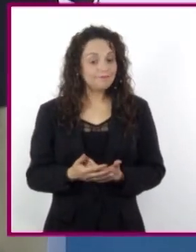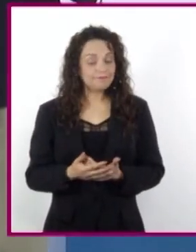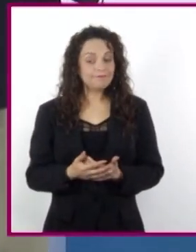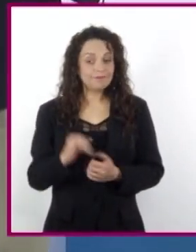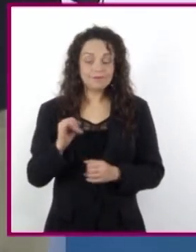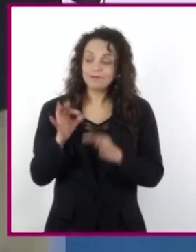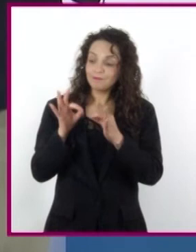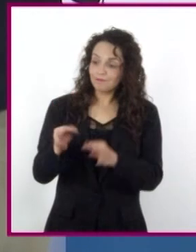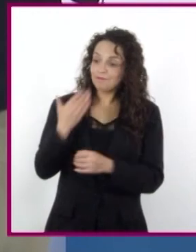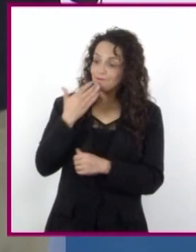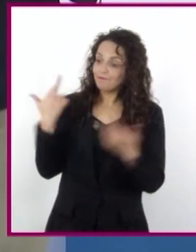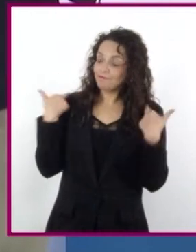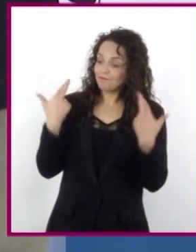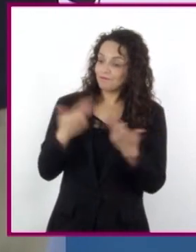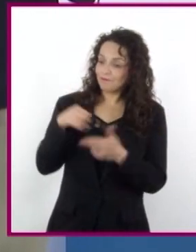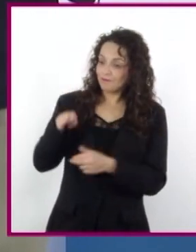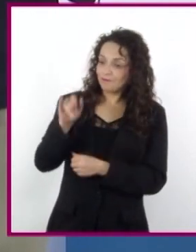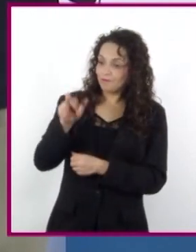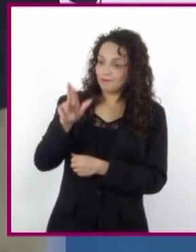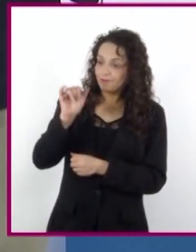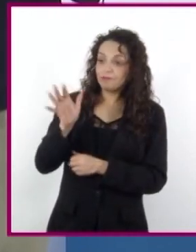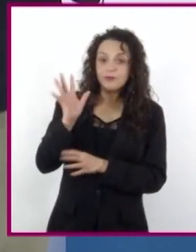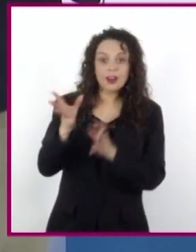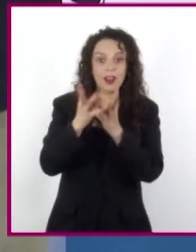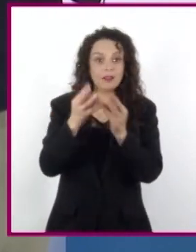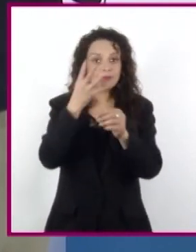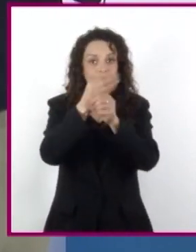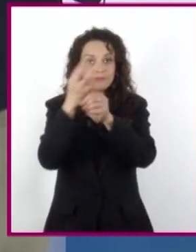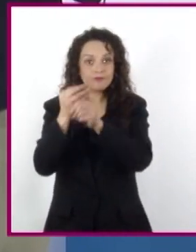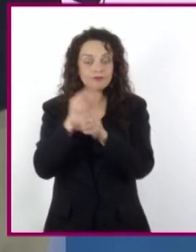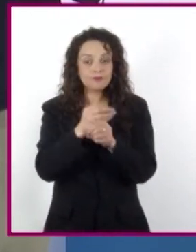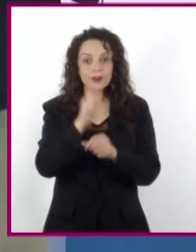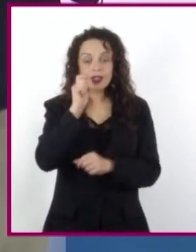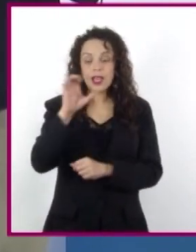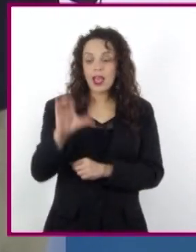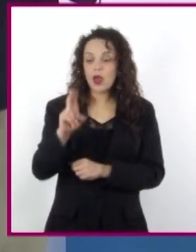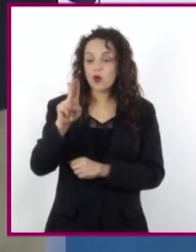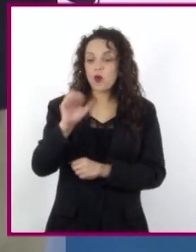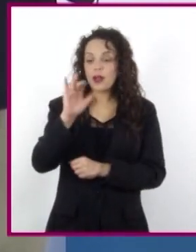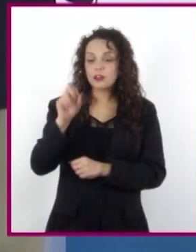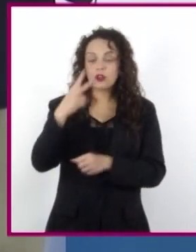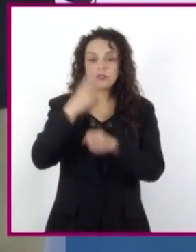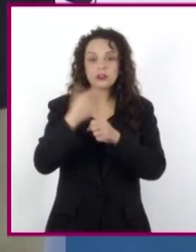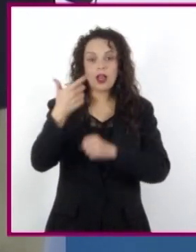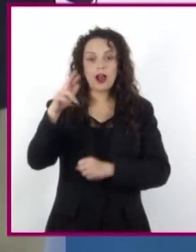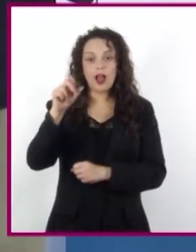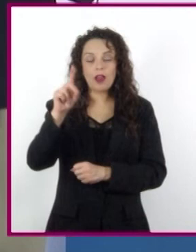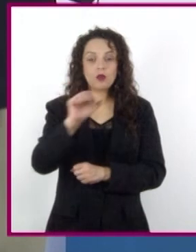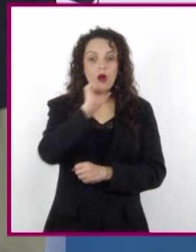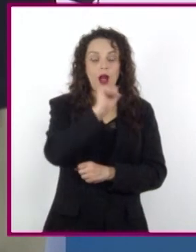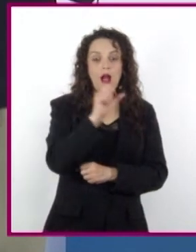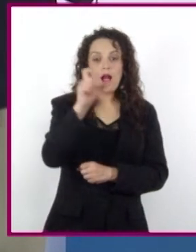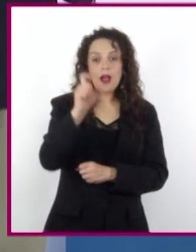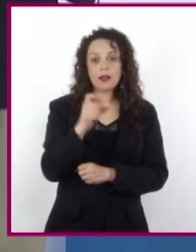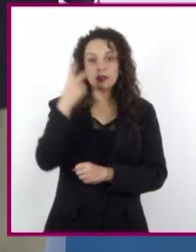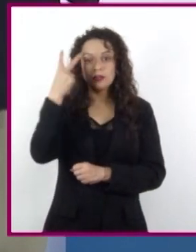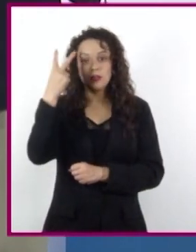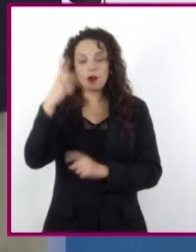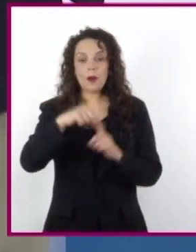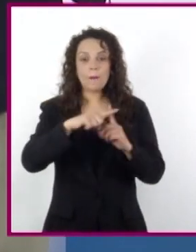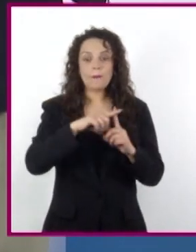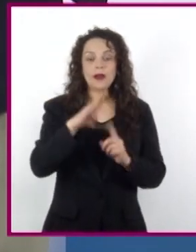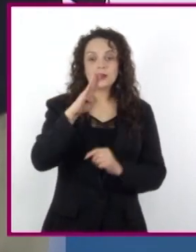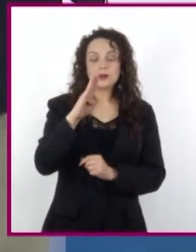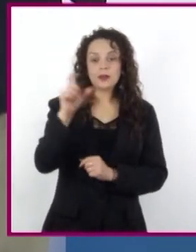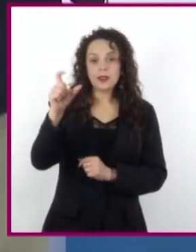Miriam. Ya resolvimos una ecuación de segundo grado del tipo ax al cuadrado más bx por